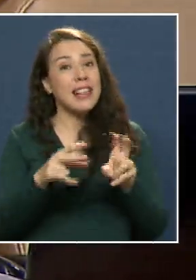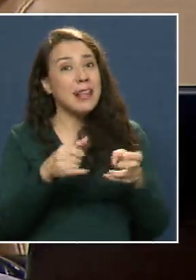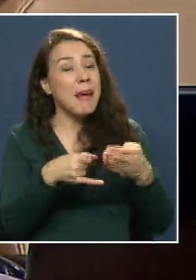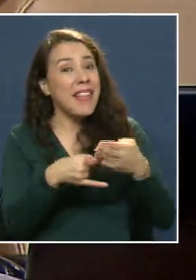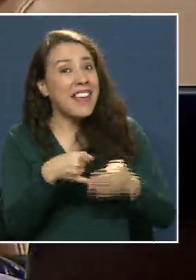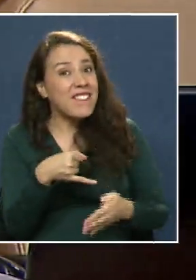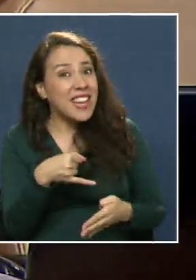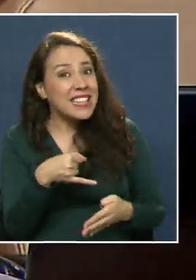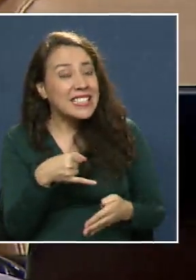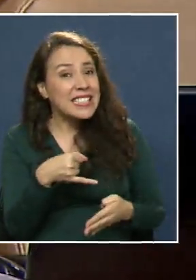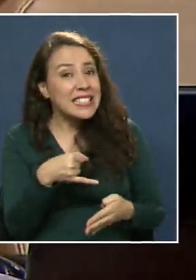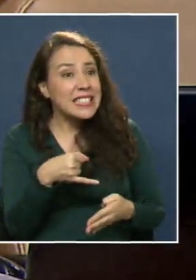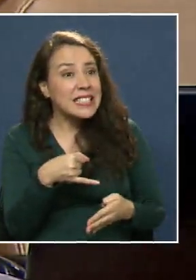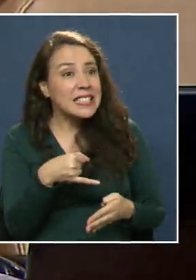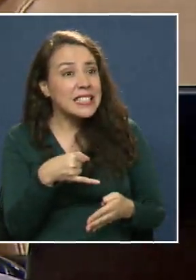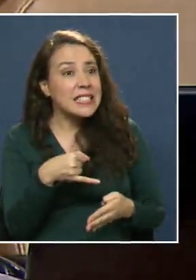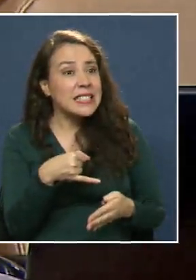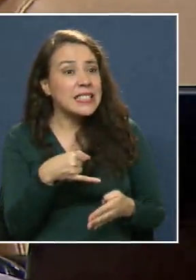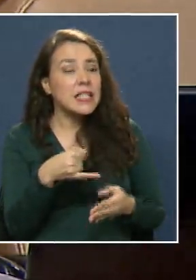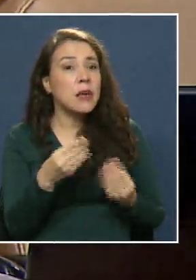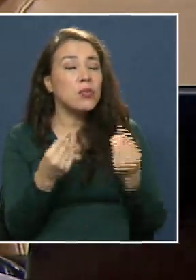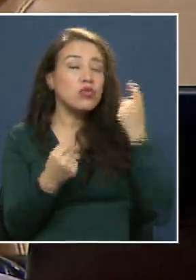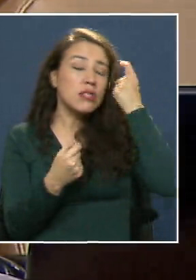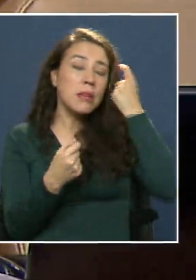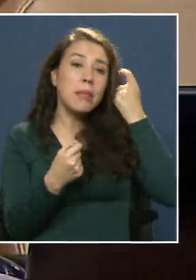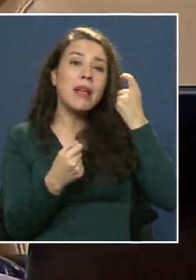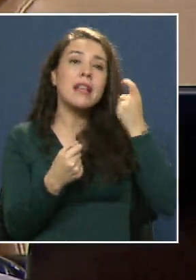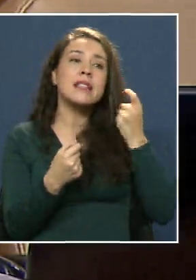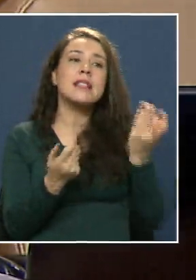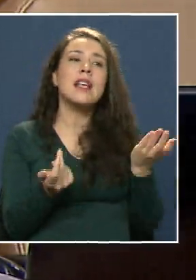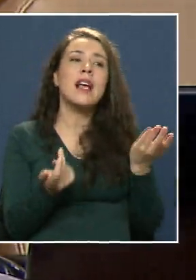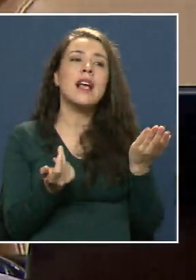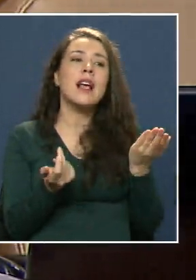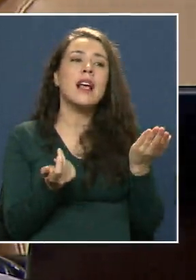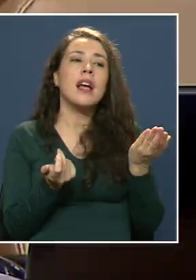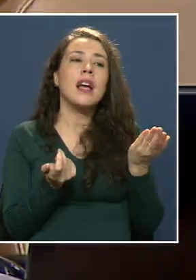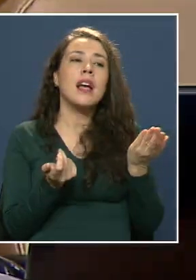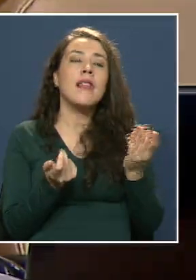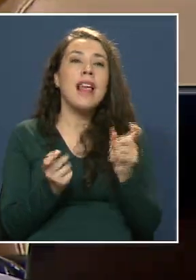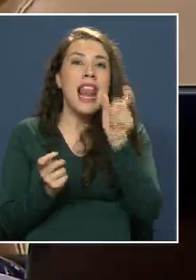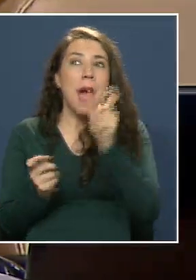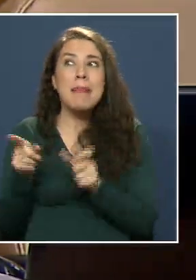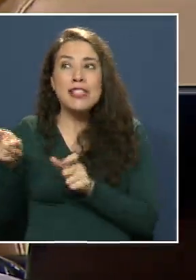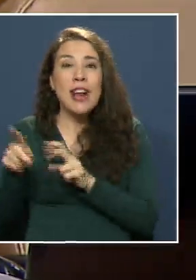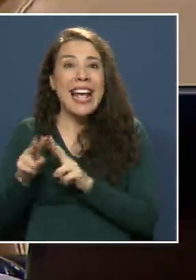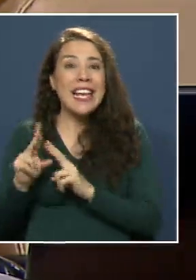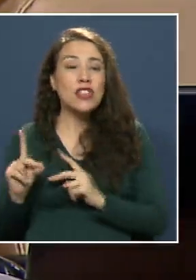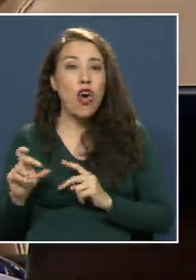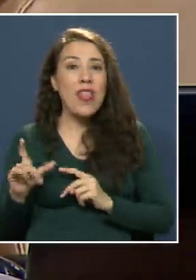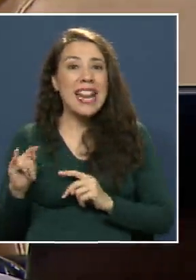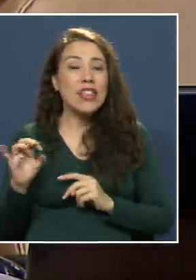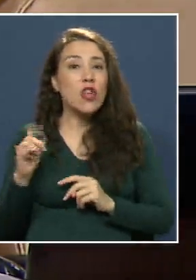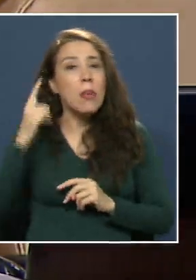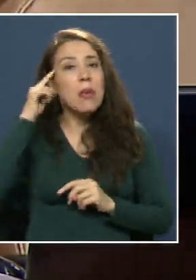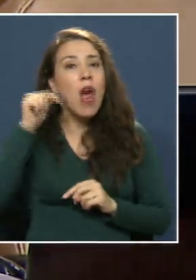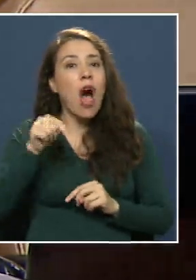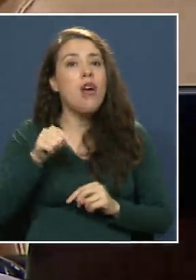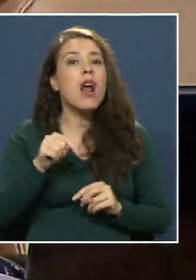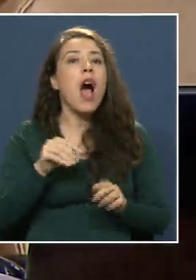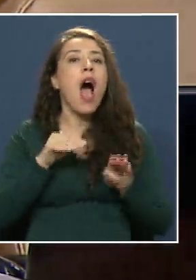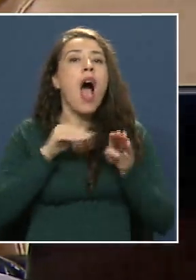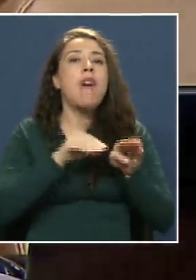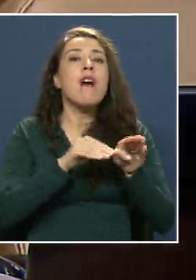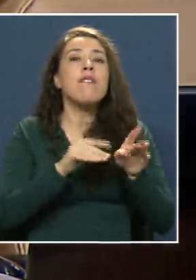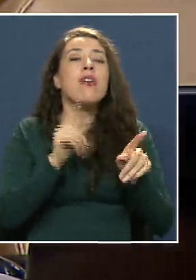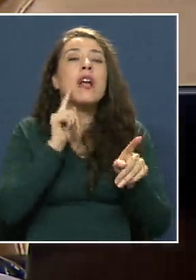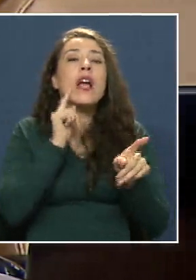este caso, siendo que muchas veces está pensada respecto del que, digamos, ha cometido el delito, en este caso cede en favor de la